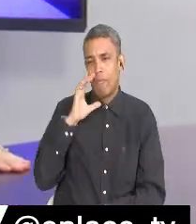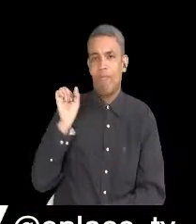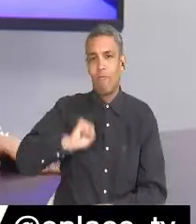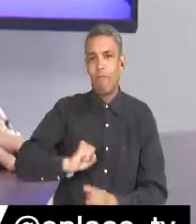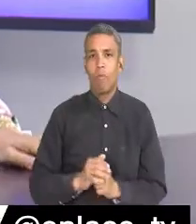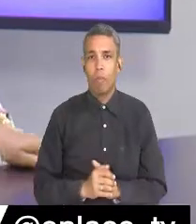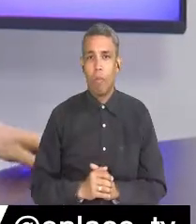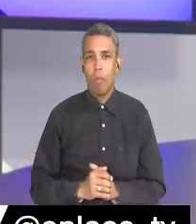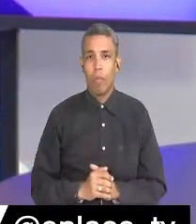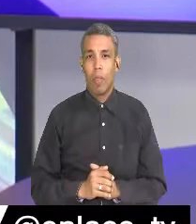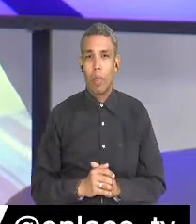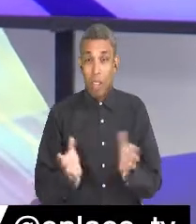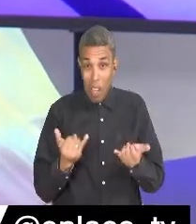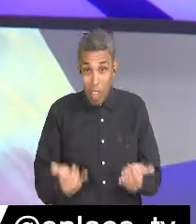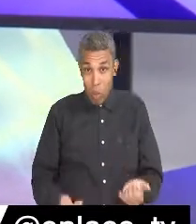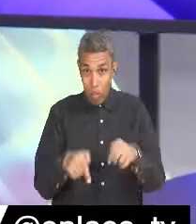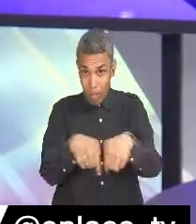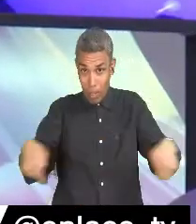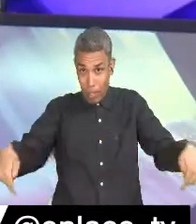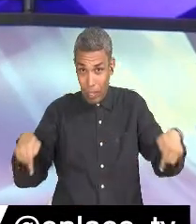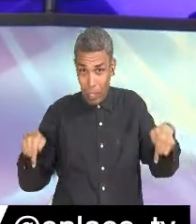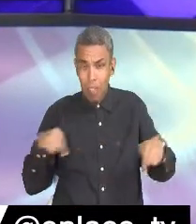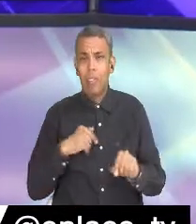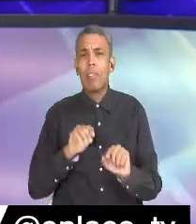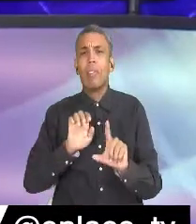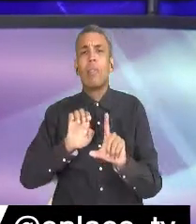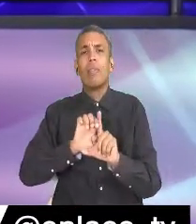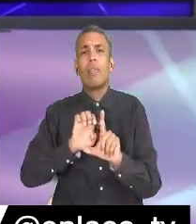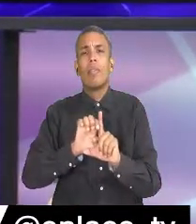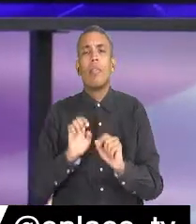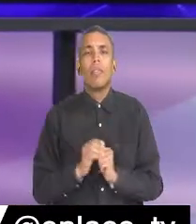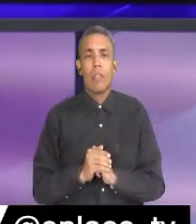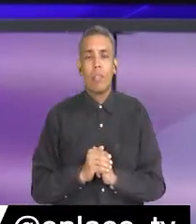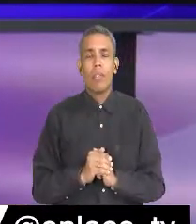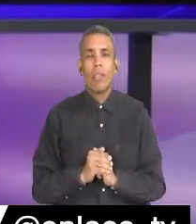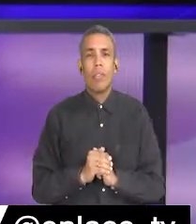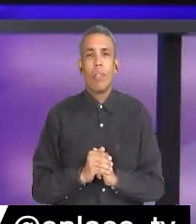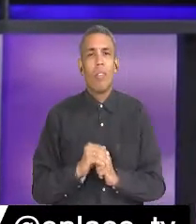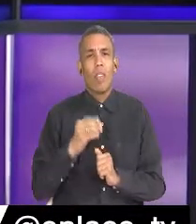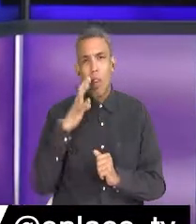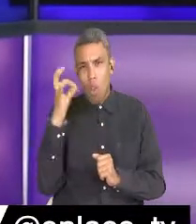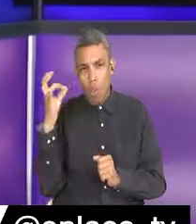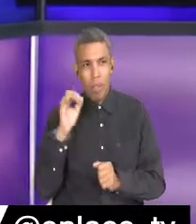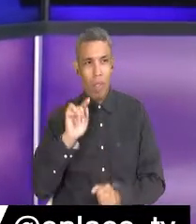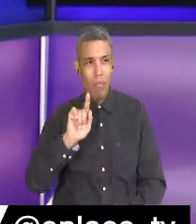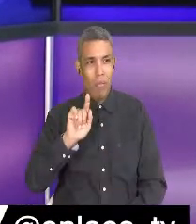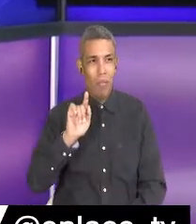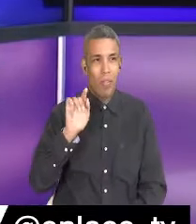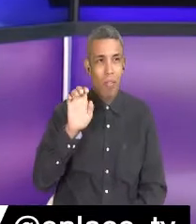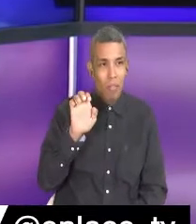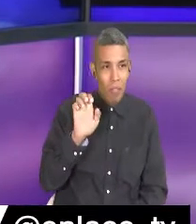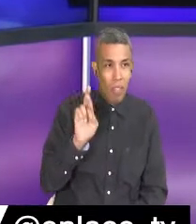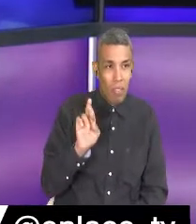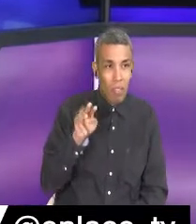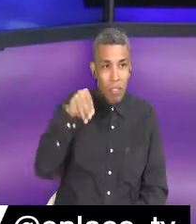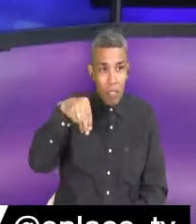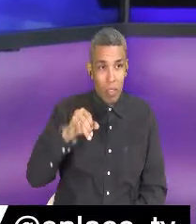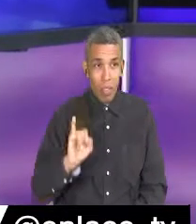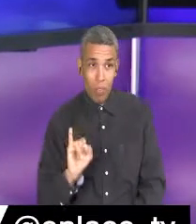Enlace Noticias, se encuentra con nosotros Fermina Costa, que hace parte del grupo Espírita Semillas de Amor y que lidera una cruzada para evitar todo este tipo